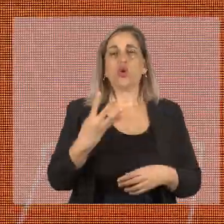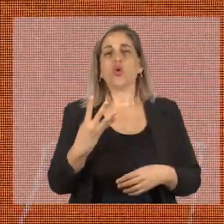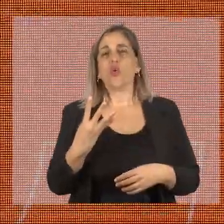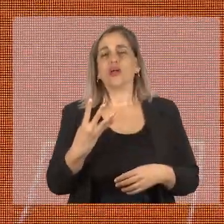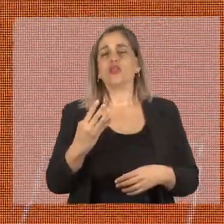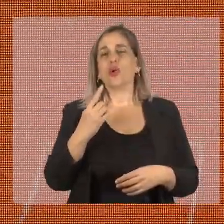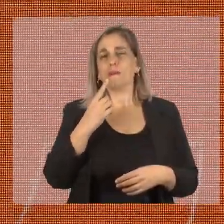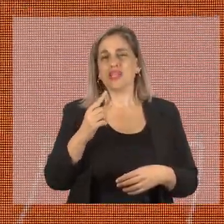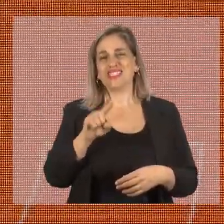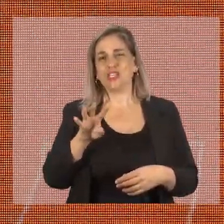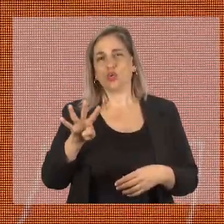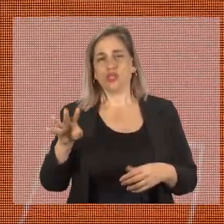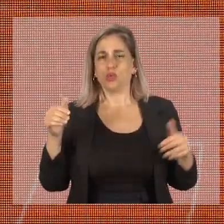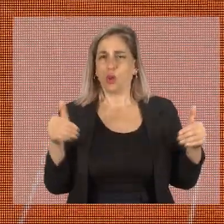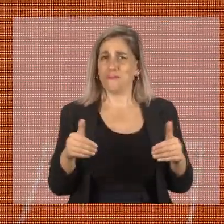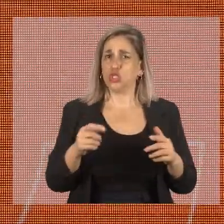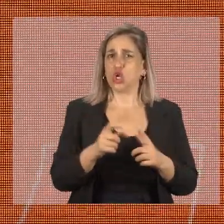millones de dólares.